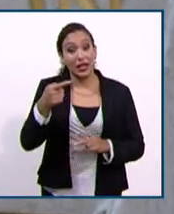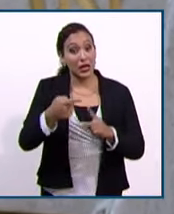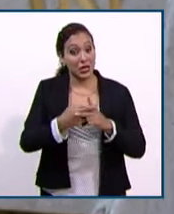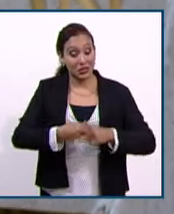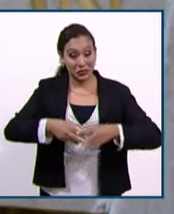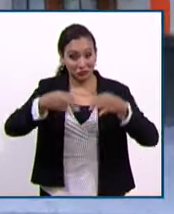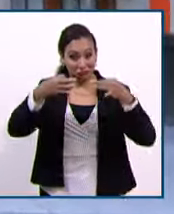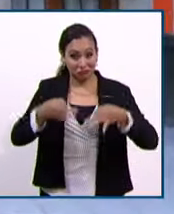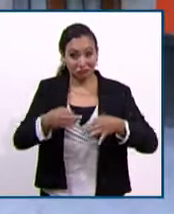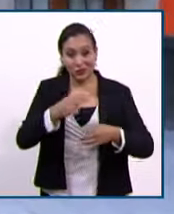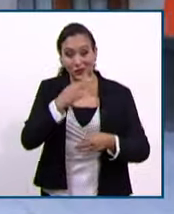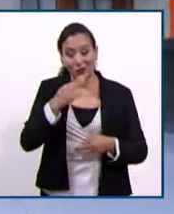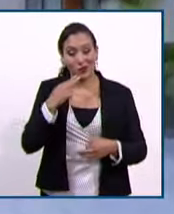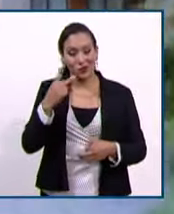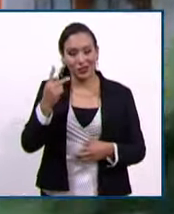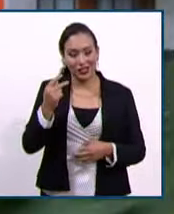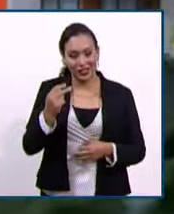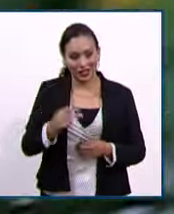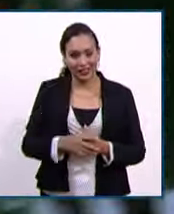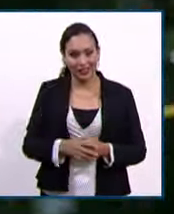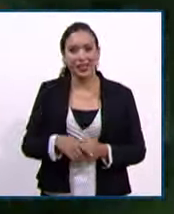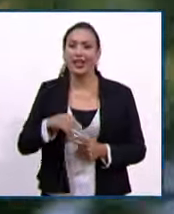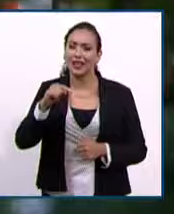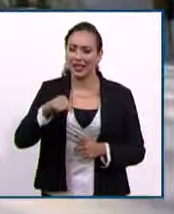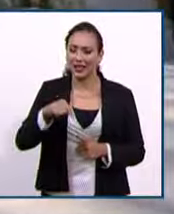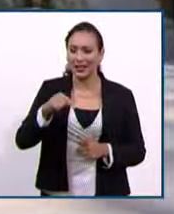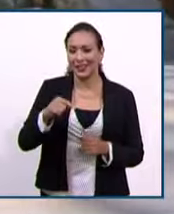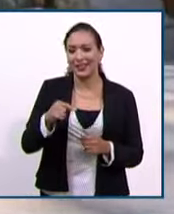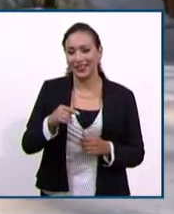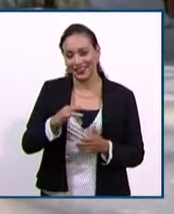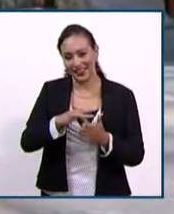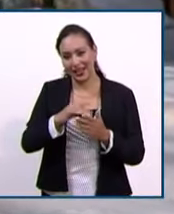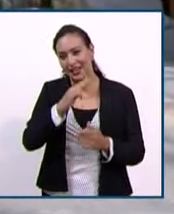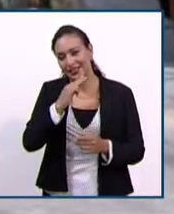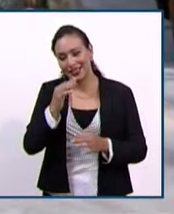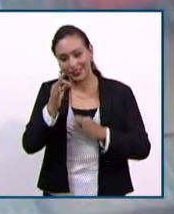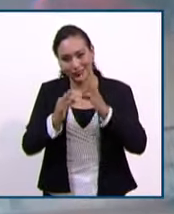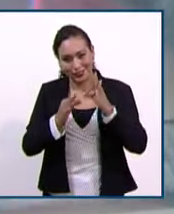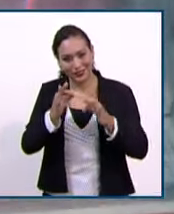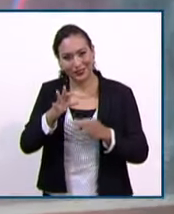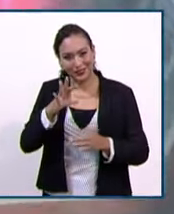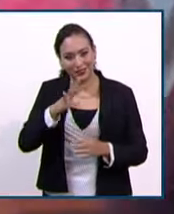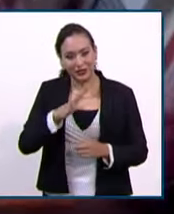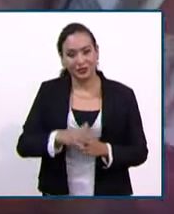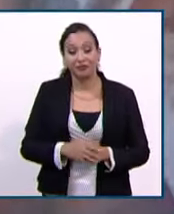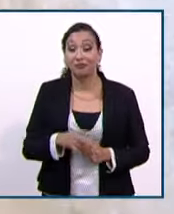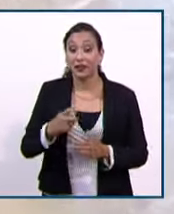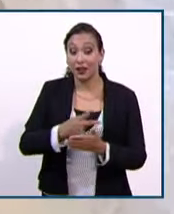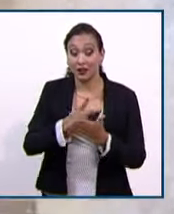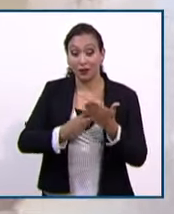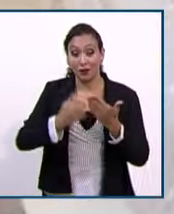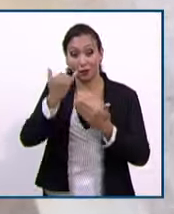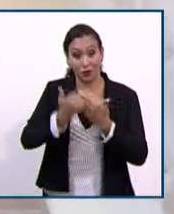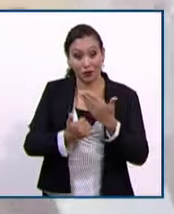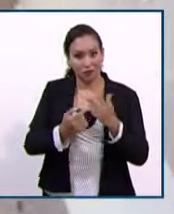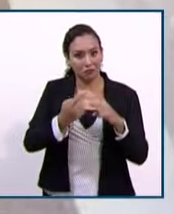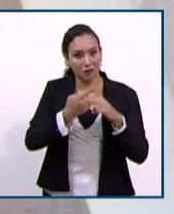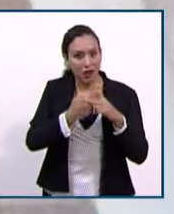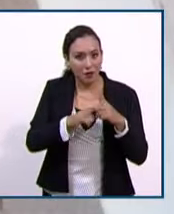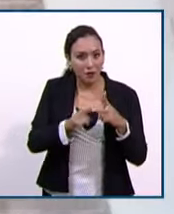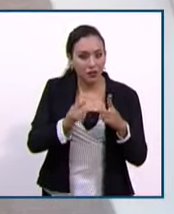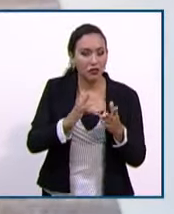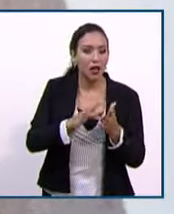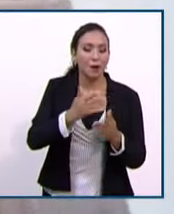canal judicial, hoy Justicia TV, el canal del Poder Judicial de la Federación. Un proyecto que prosperó durante la